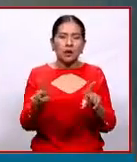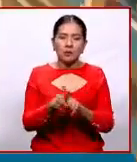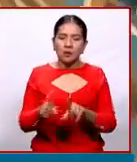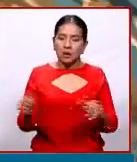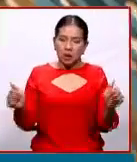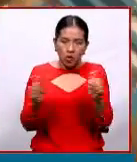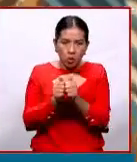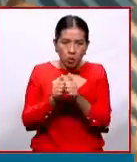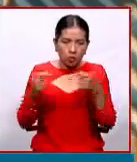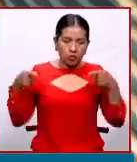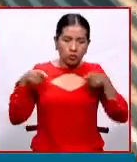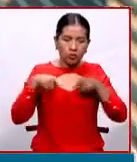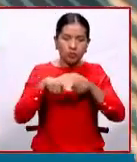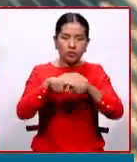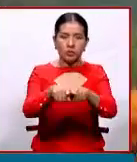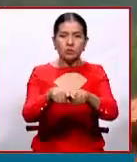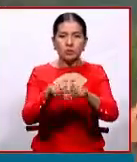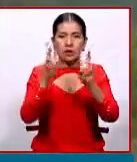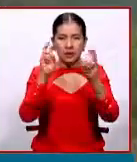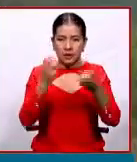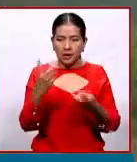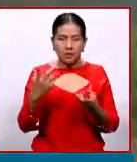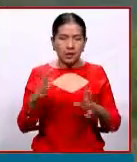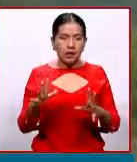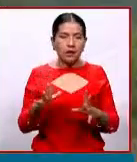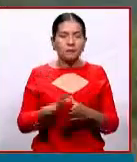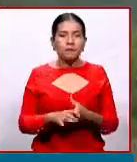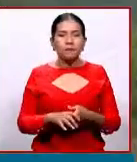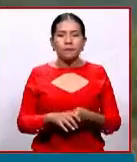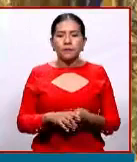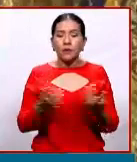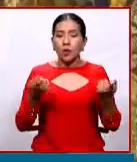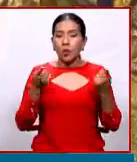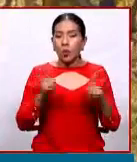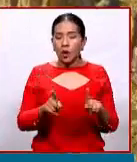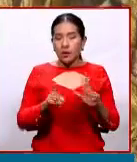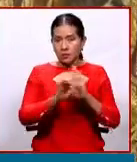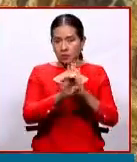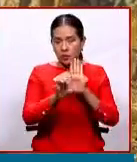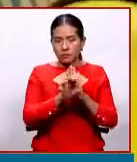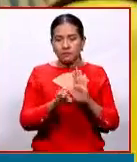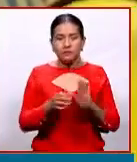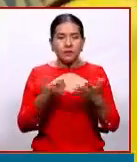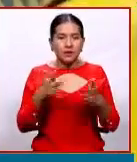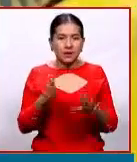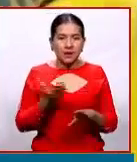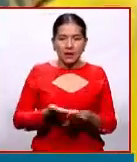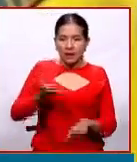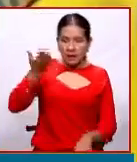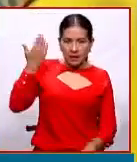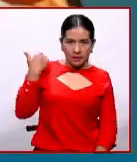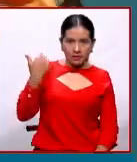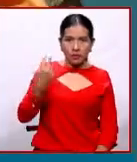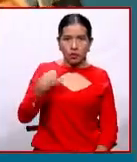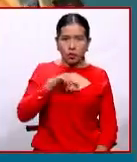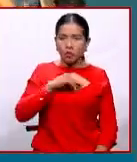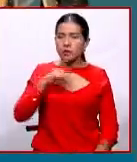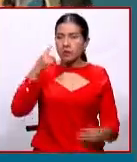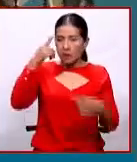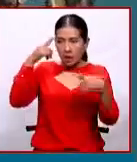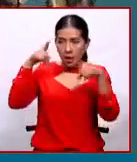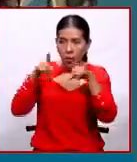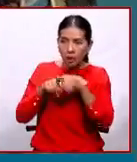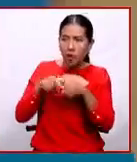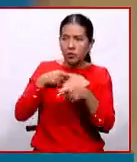lo que comentas. Al haber tenido una negociación